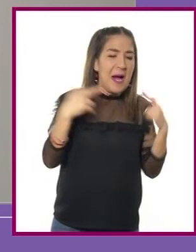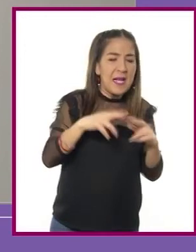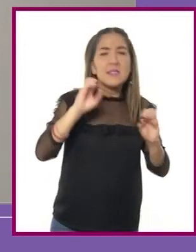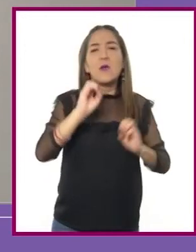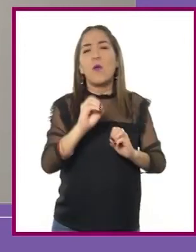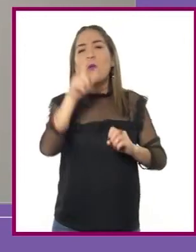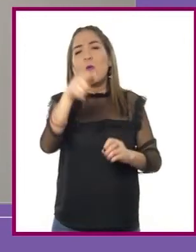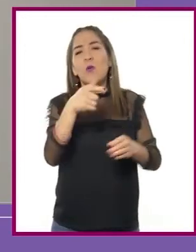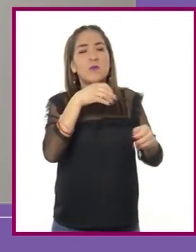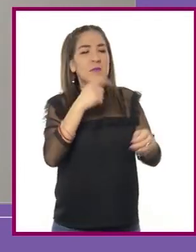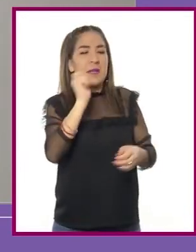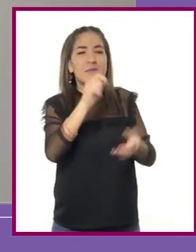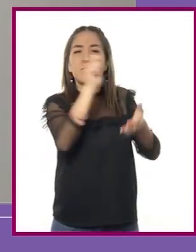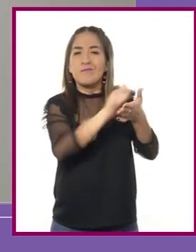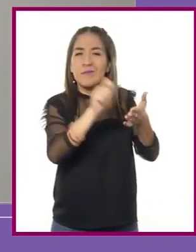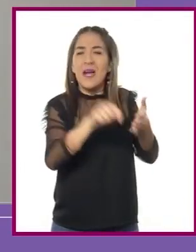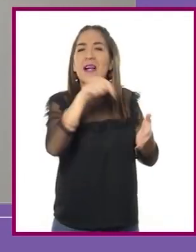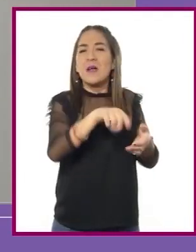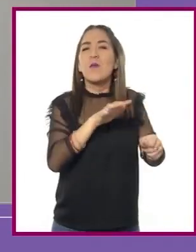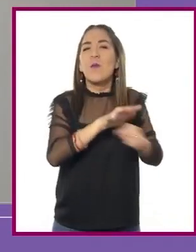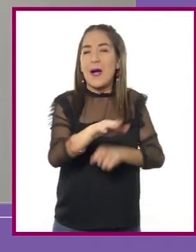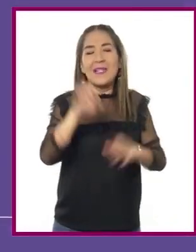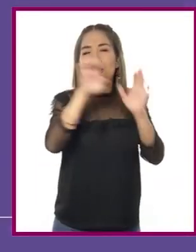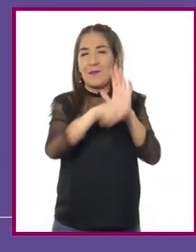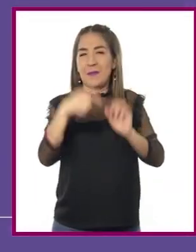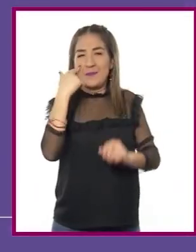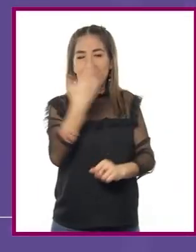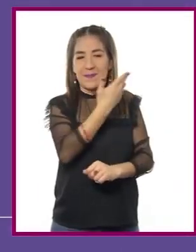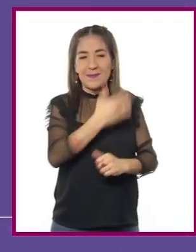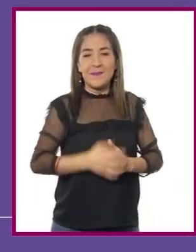labor. Un ejemplo es el siguiente.